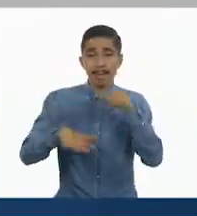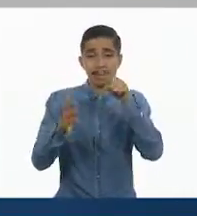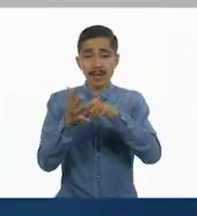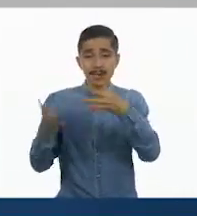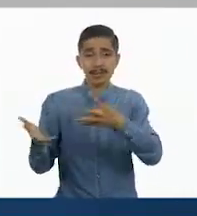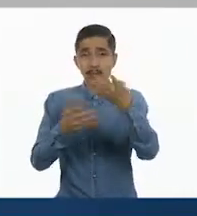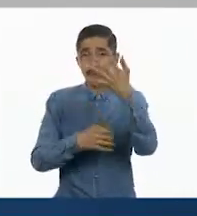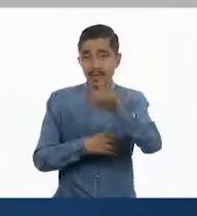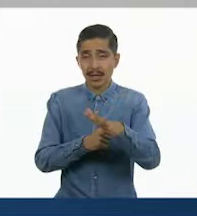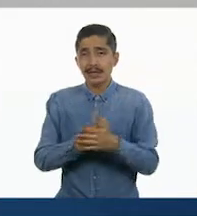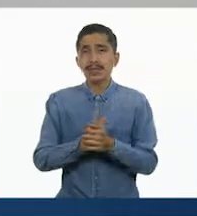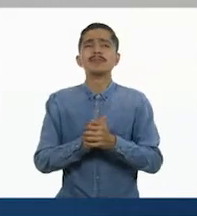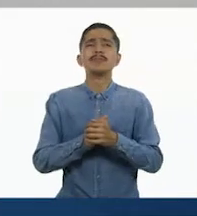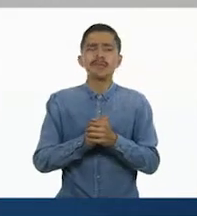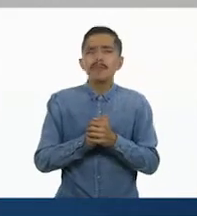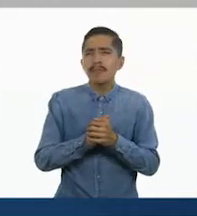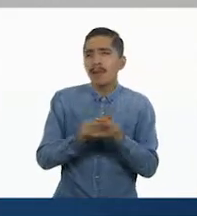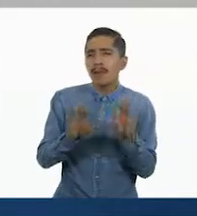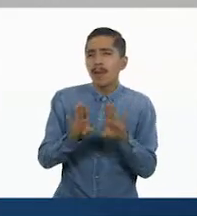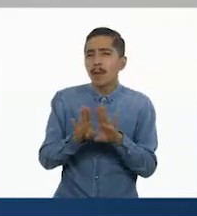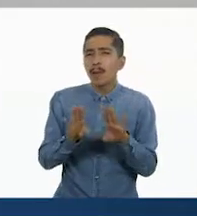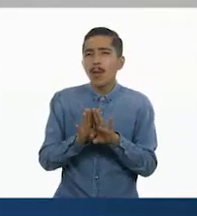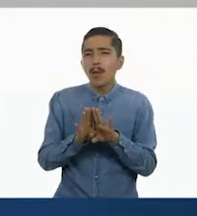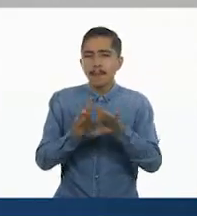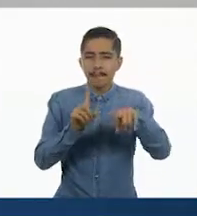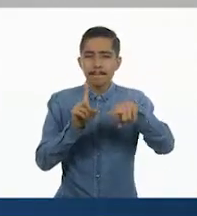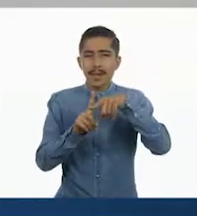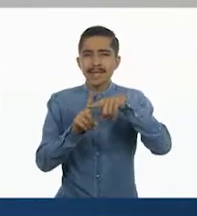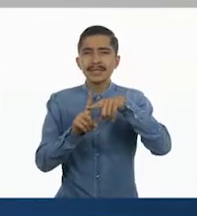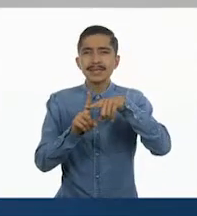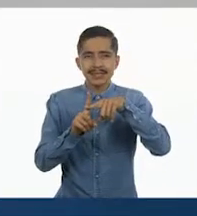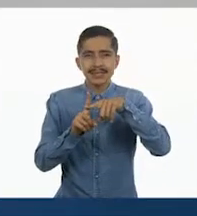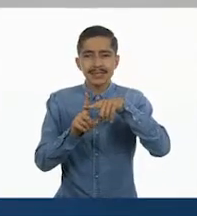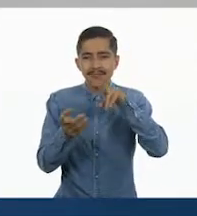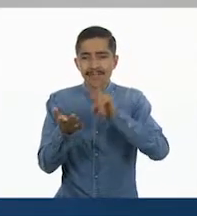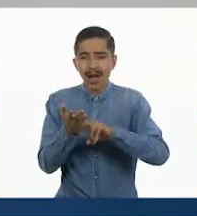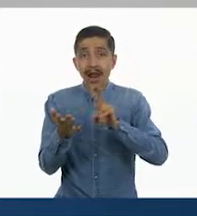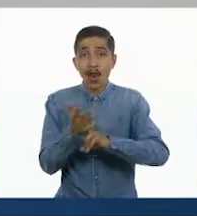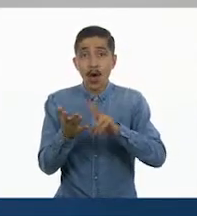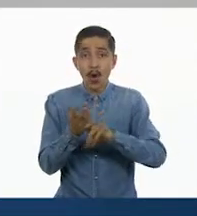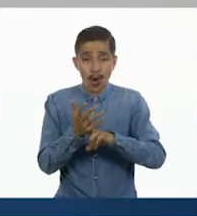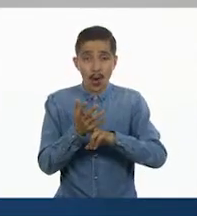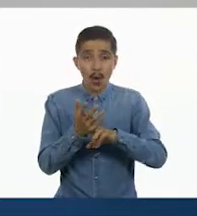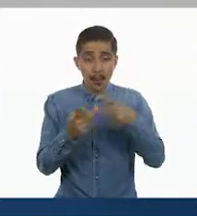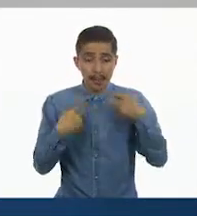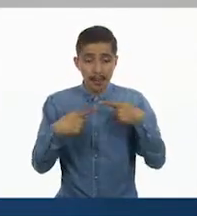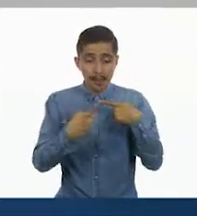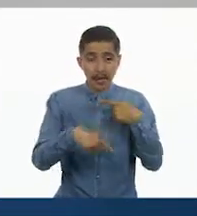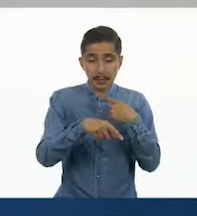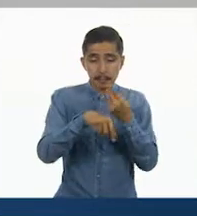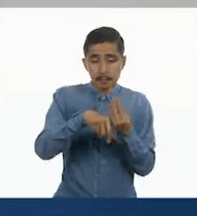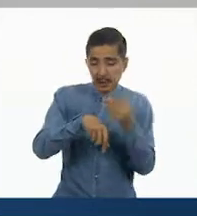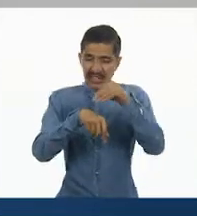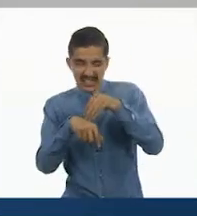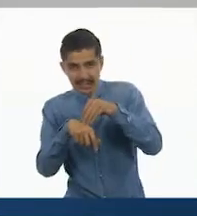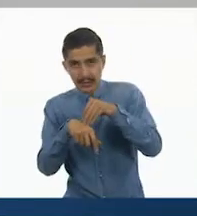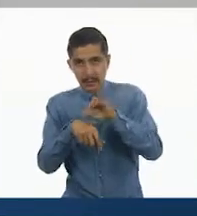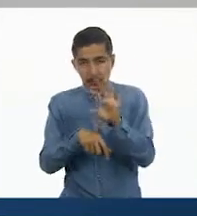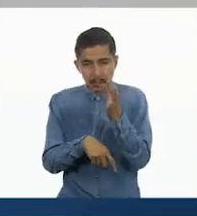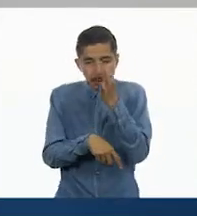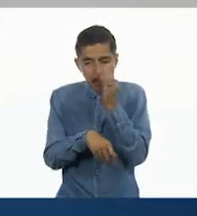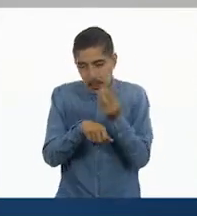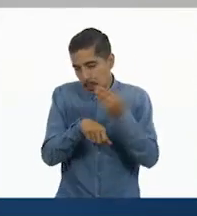1910, como si fuera la suma del valor de la población más un pedacito extra.